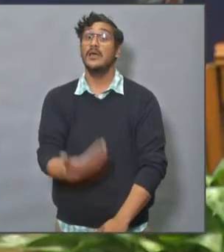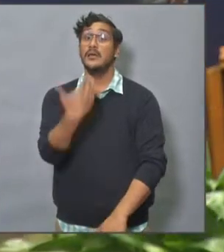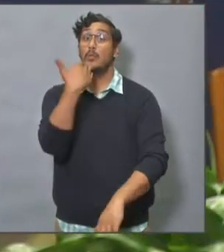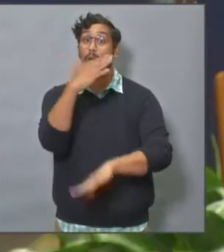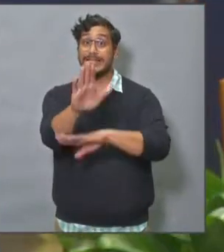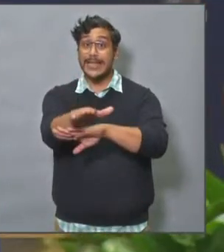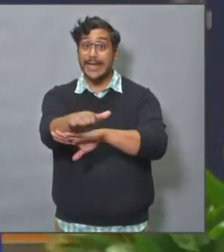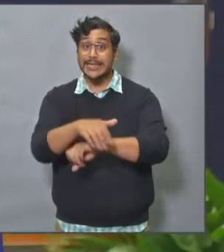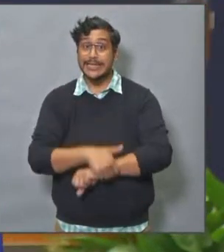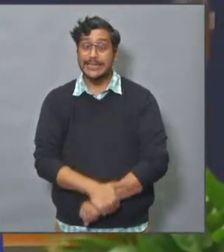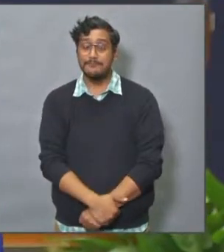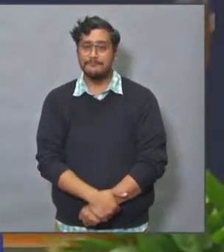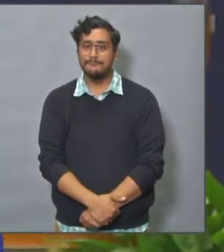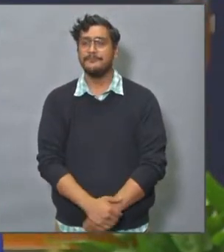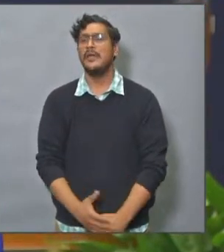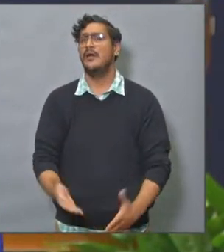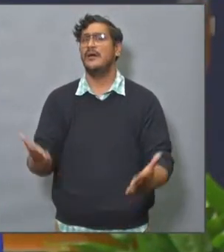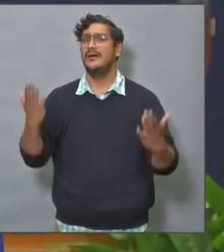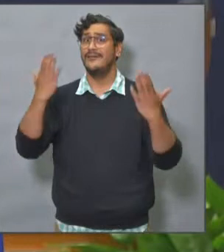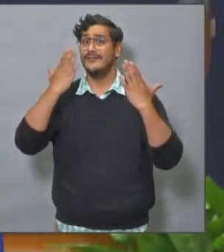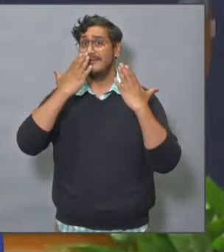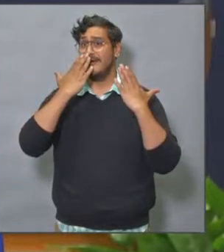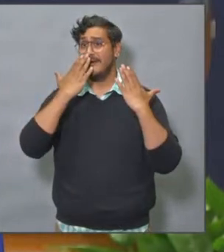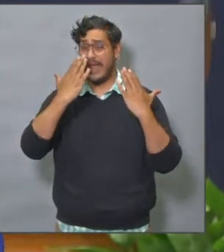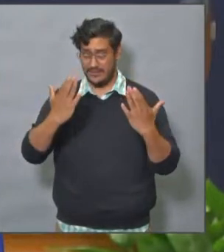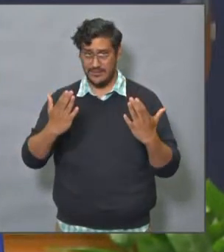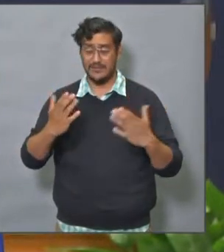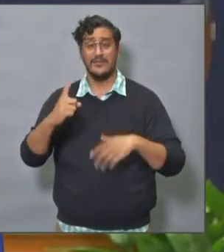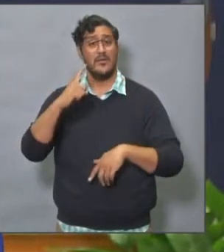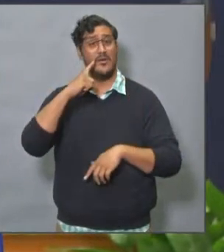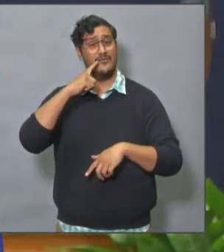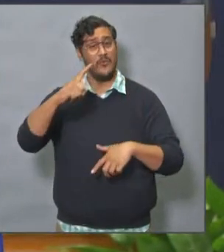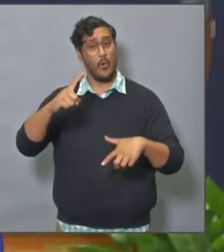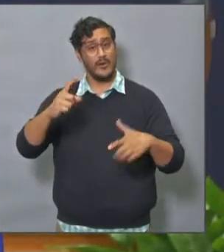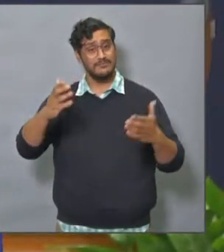Buenas tardes y gracias por